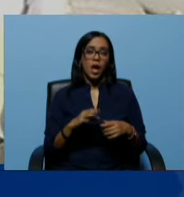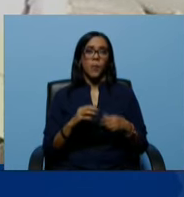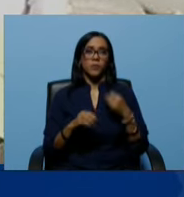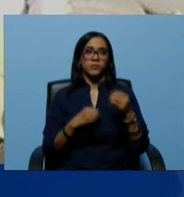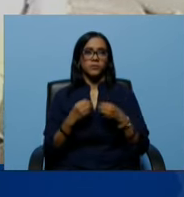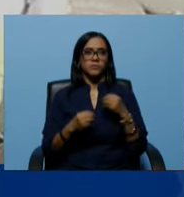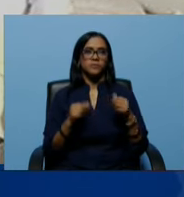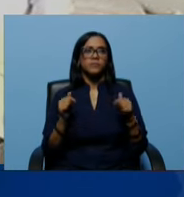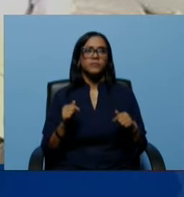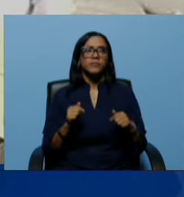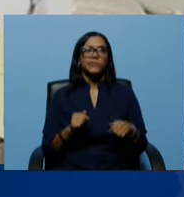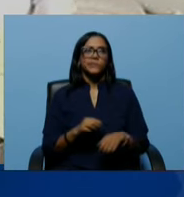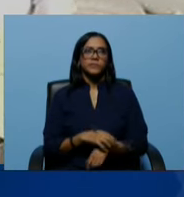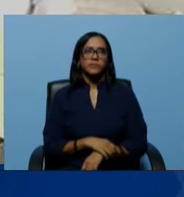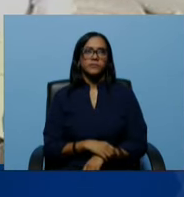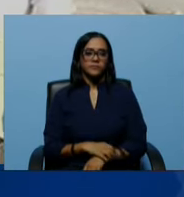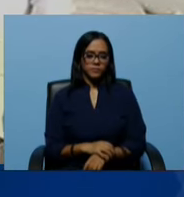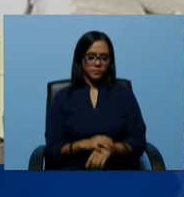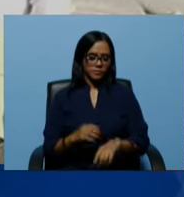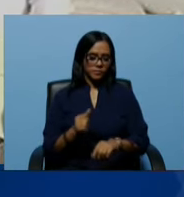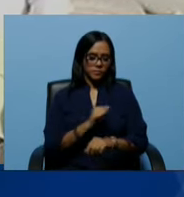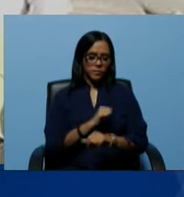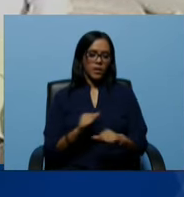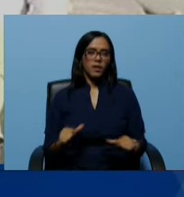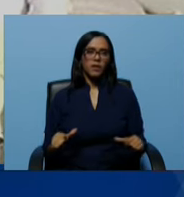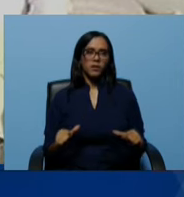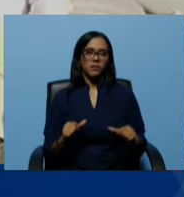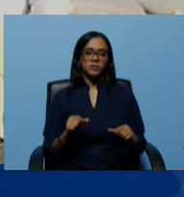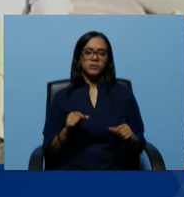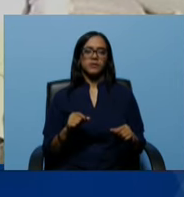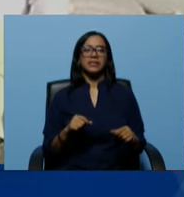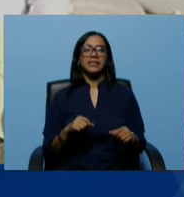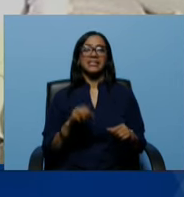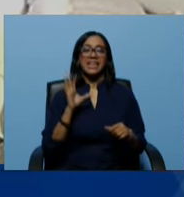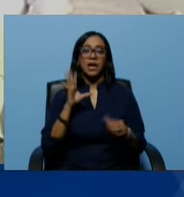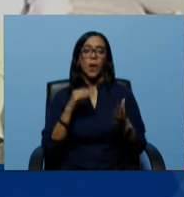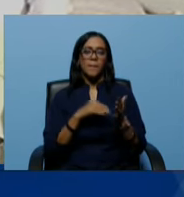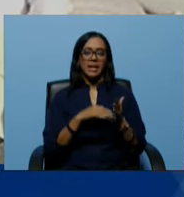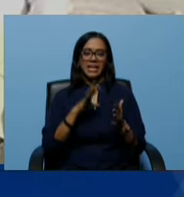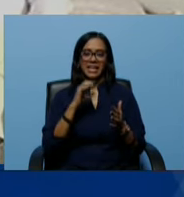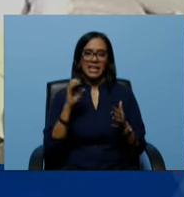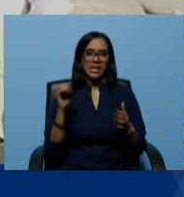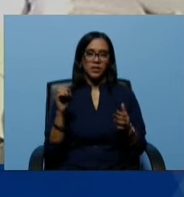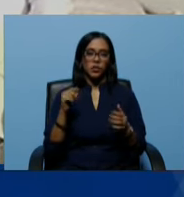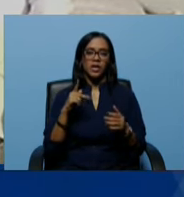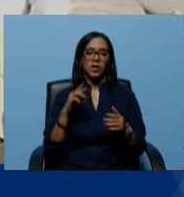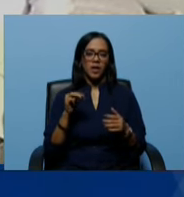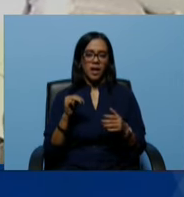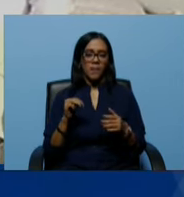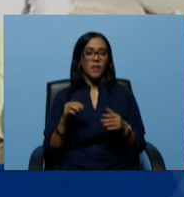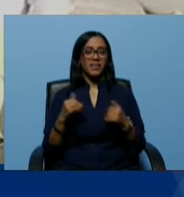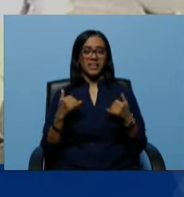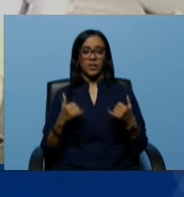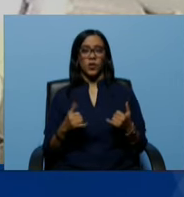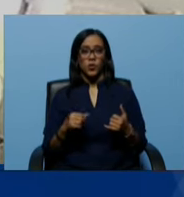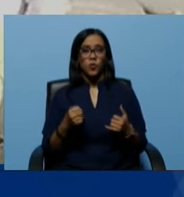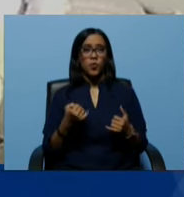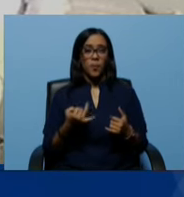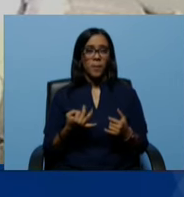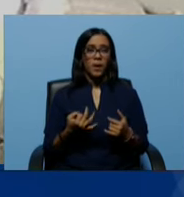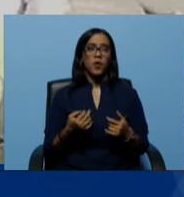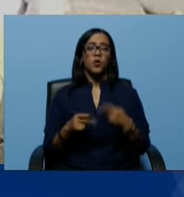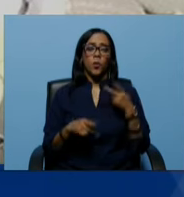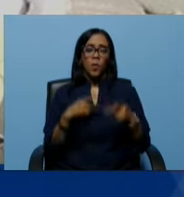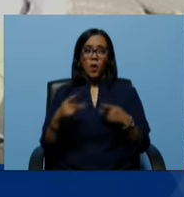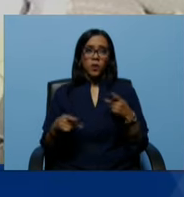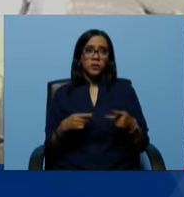cosechando en este momento en Portuguesa con promedios de 5.500 kilos. Y ya los números que nos dicen nuestros